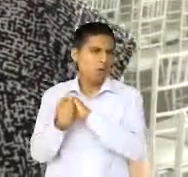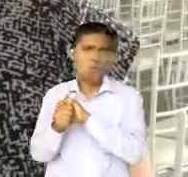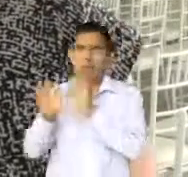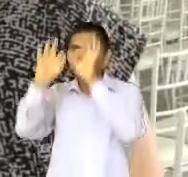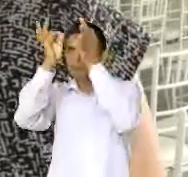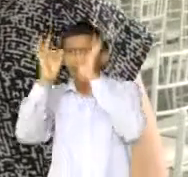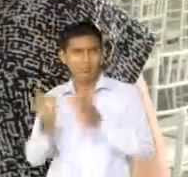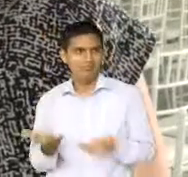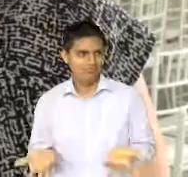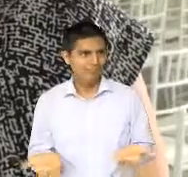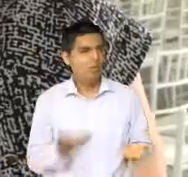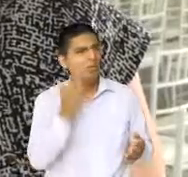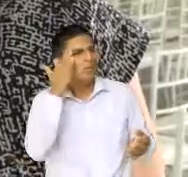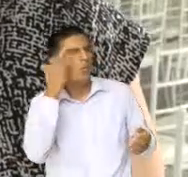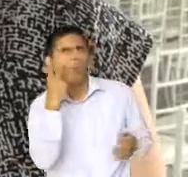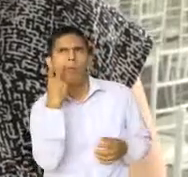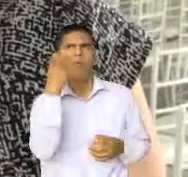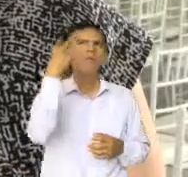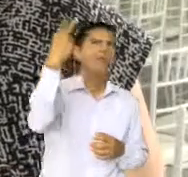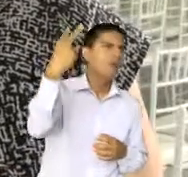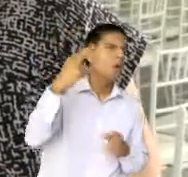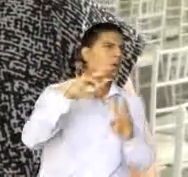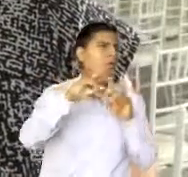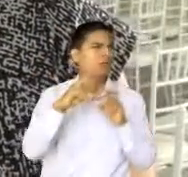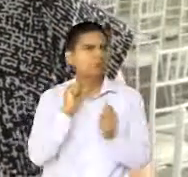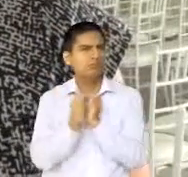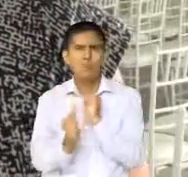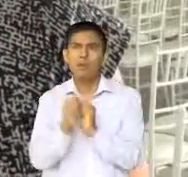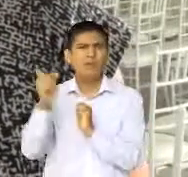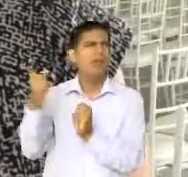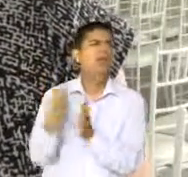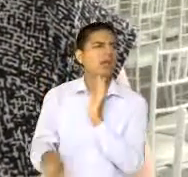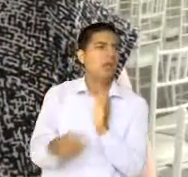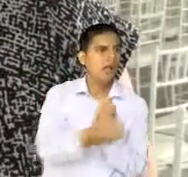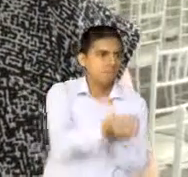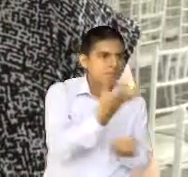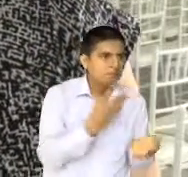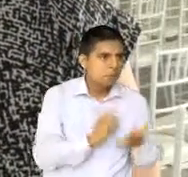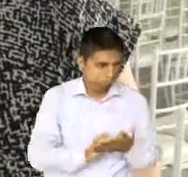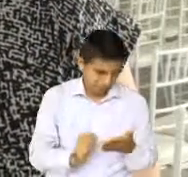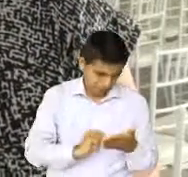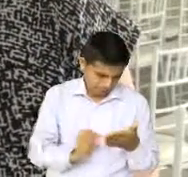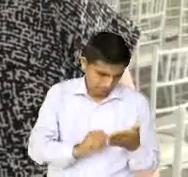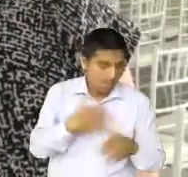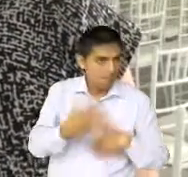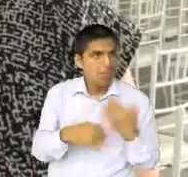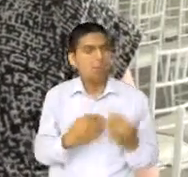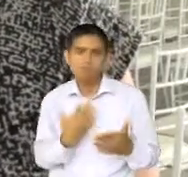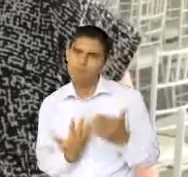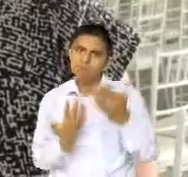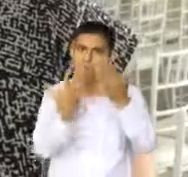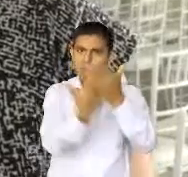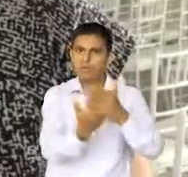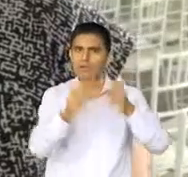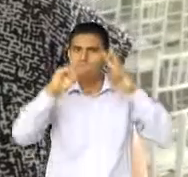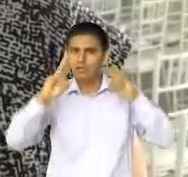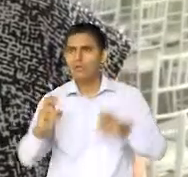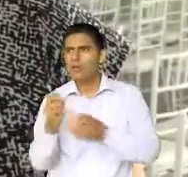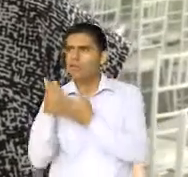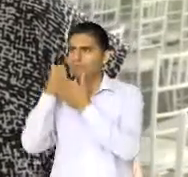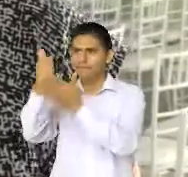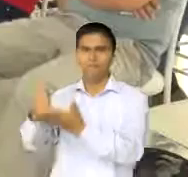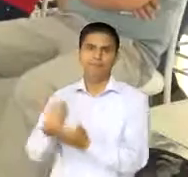sus sueños, sus visiones o cuáles son las problemáticas que se observan en el Parque Perla para con ello generar las propuestas